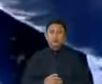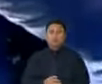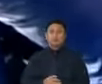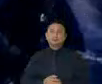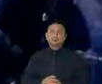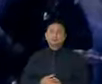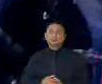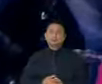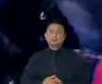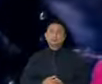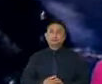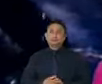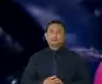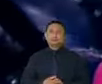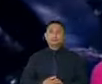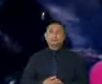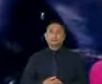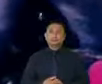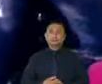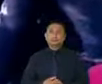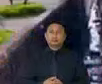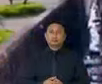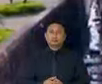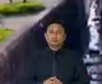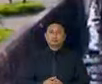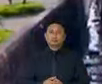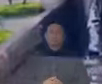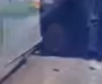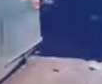los escombros, informó Charlie Pisa.